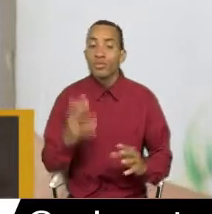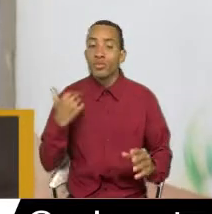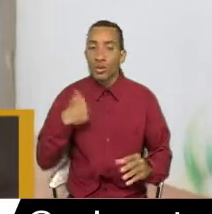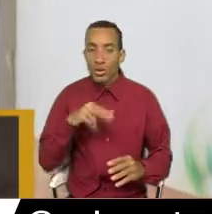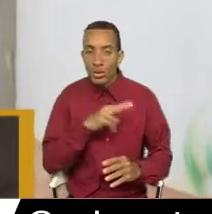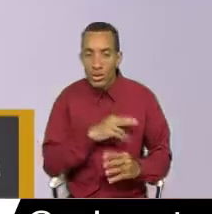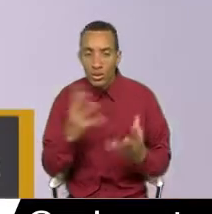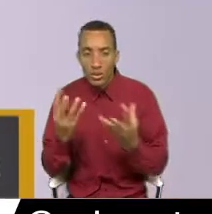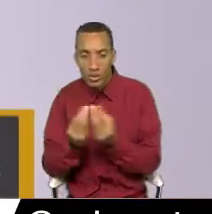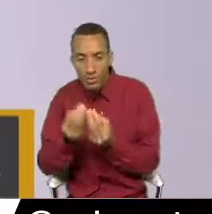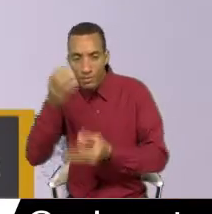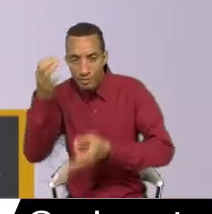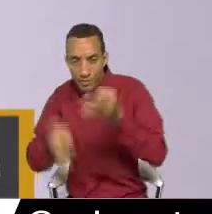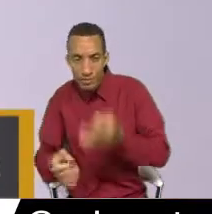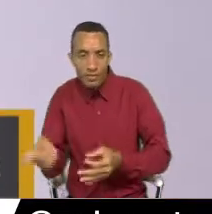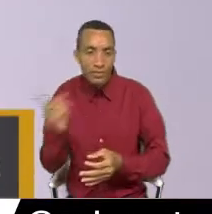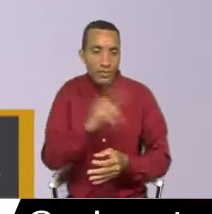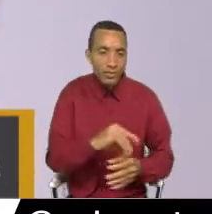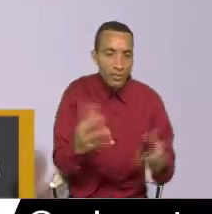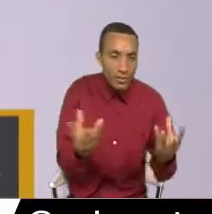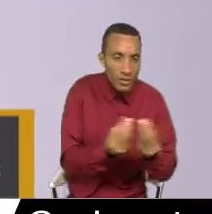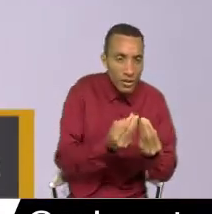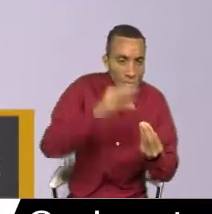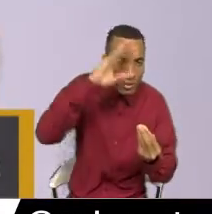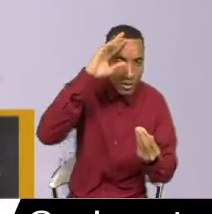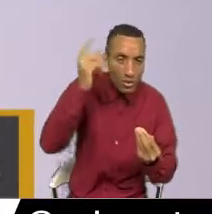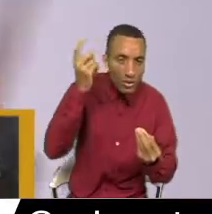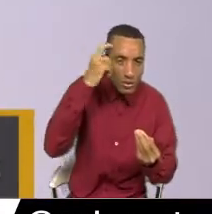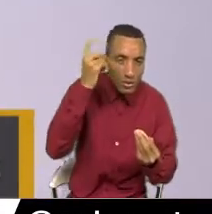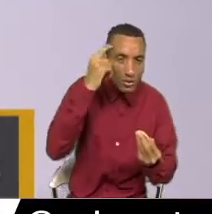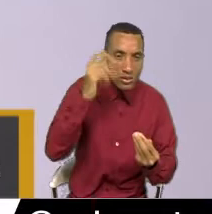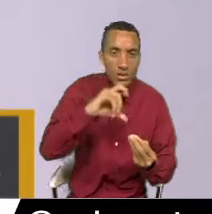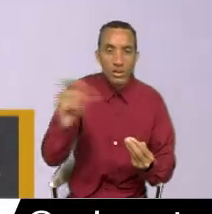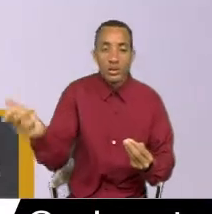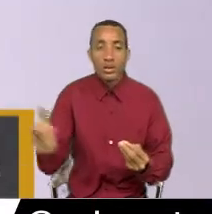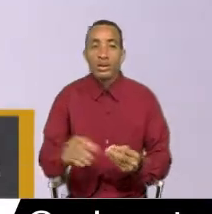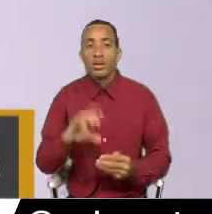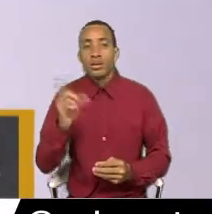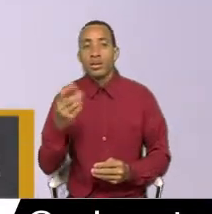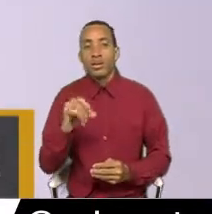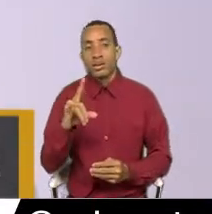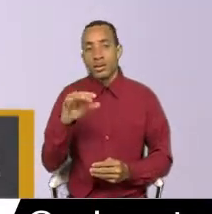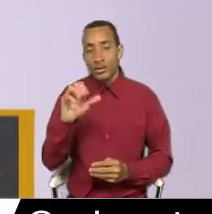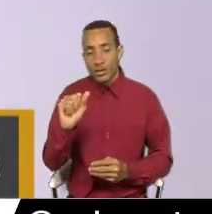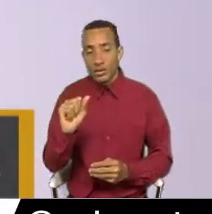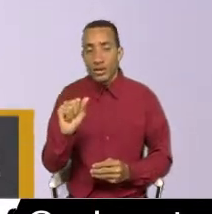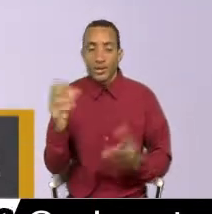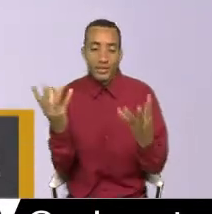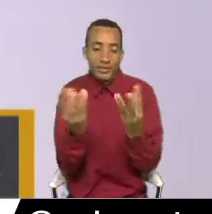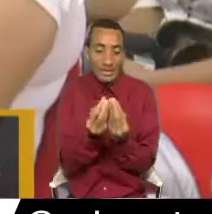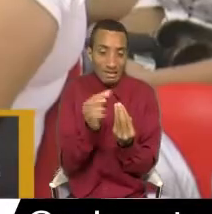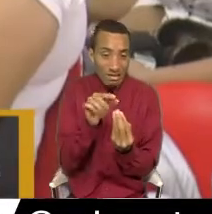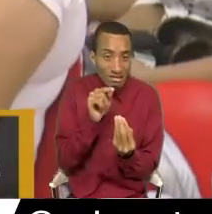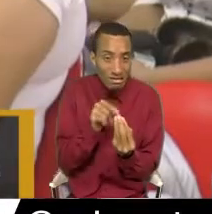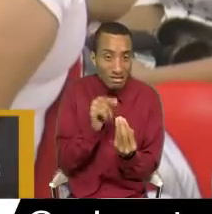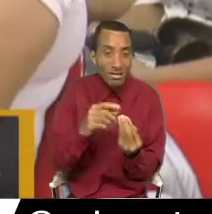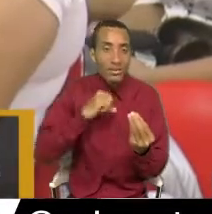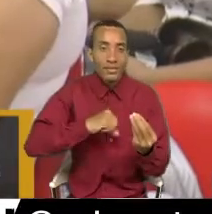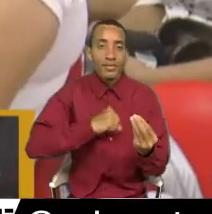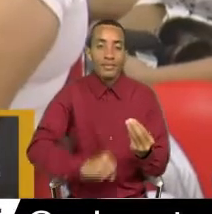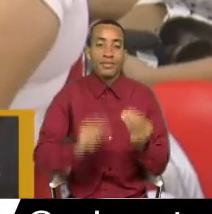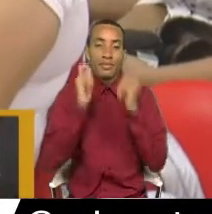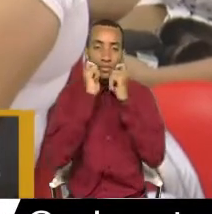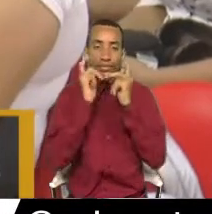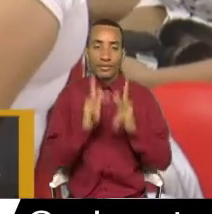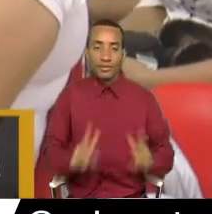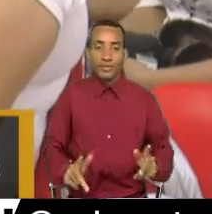inteligencia, nuestro Gaula de la Policía Nacional y nuestro Grupo Especial de Derechos Humanos está siempre presente para activar las